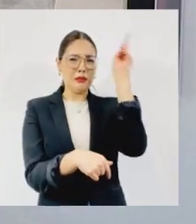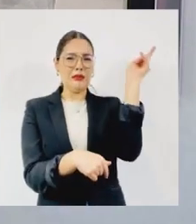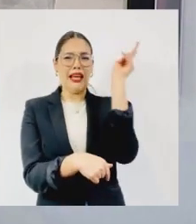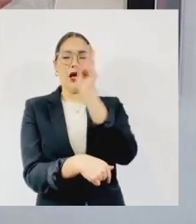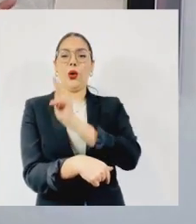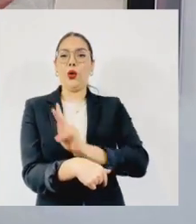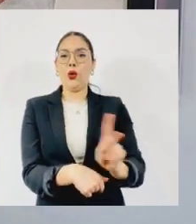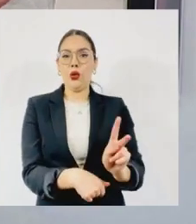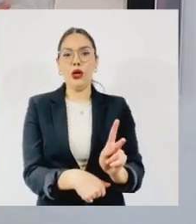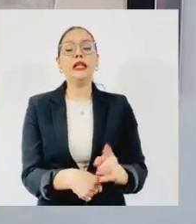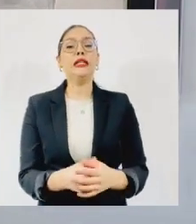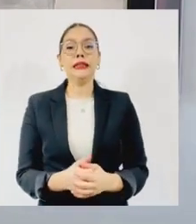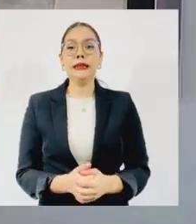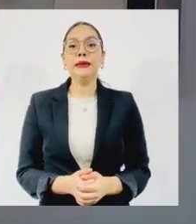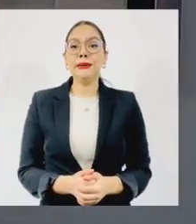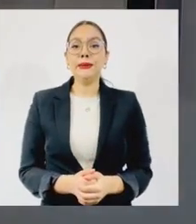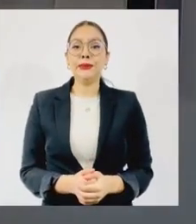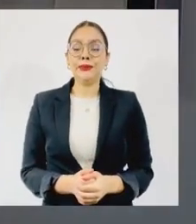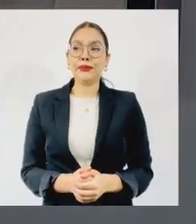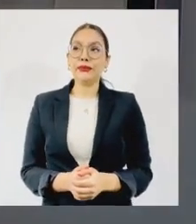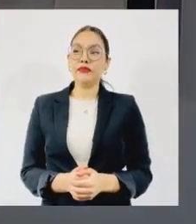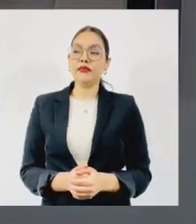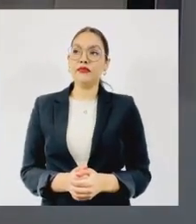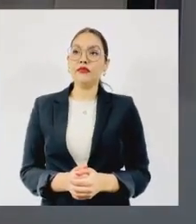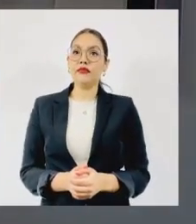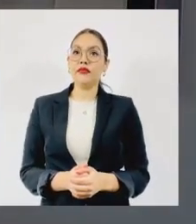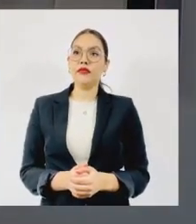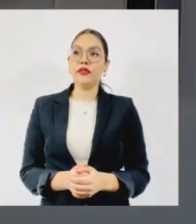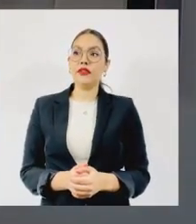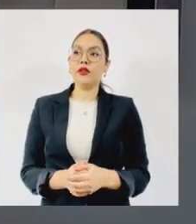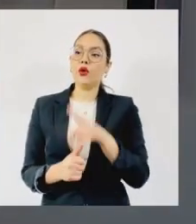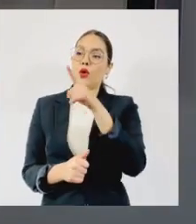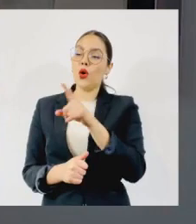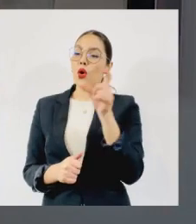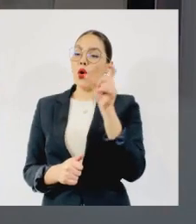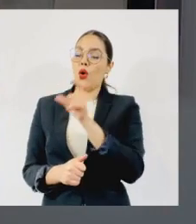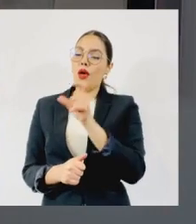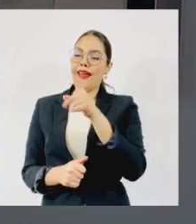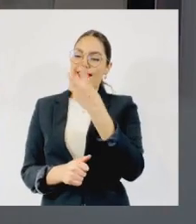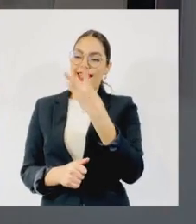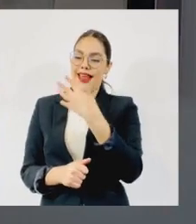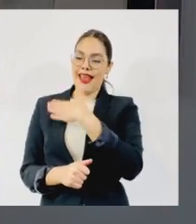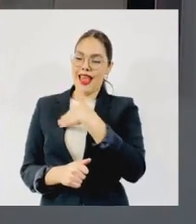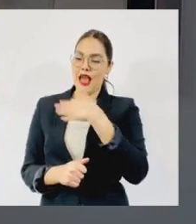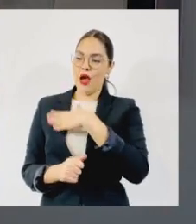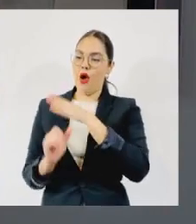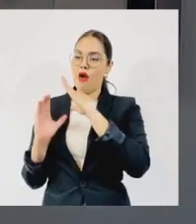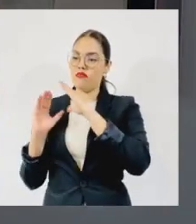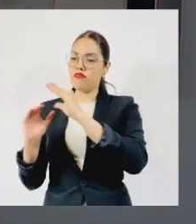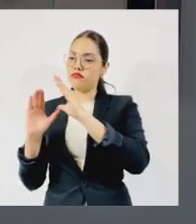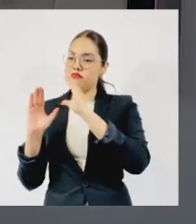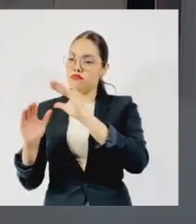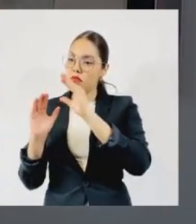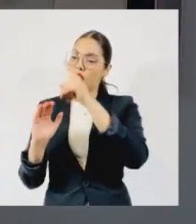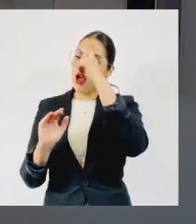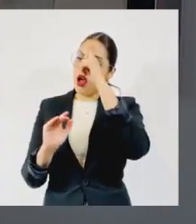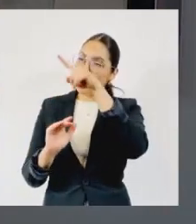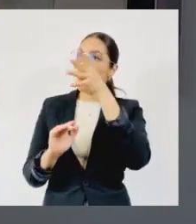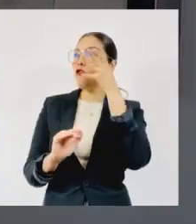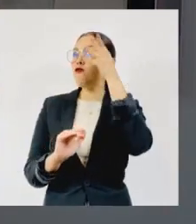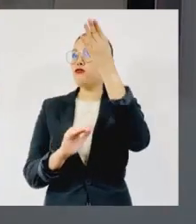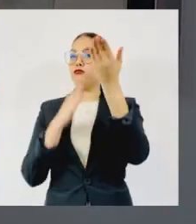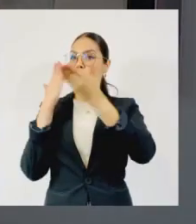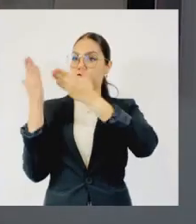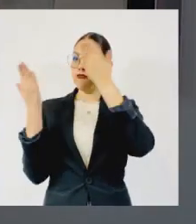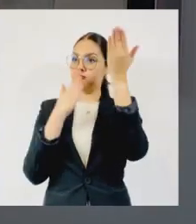y más terribles. ¿Fue difícil guiar a tus tres hijos en sus carreras profesionales? ¿Influyó la mamá en su